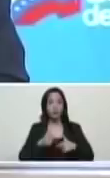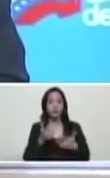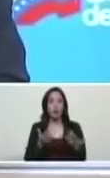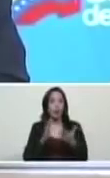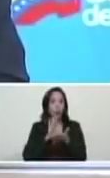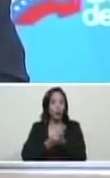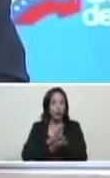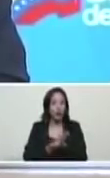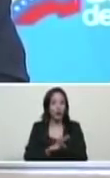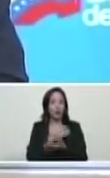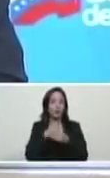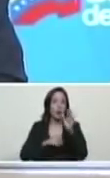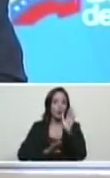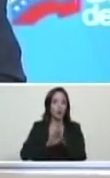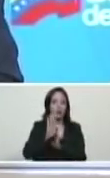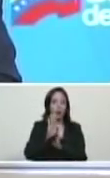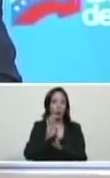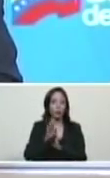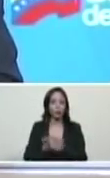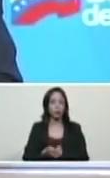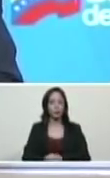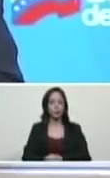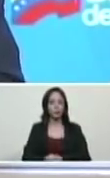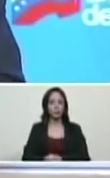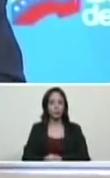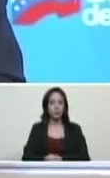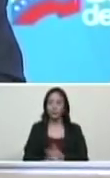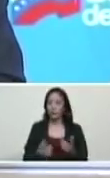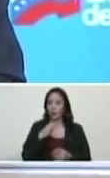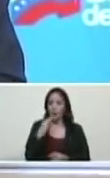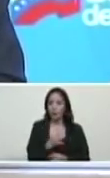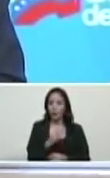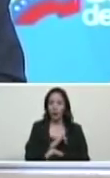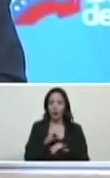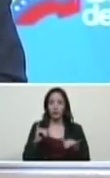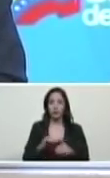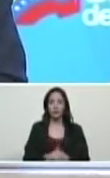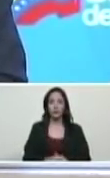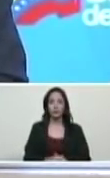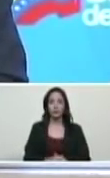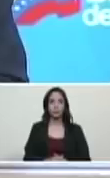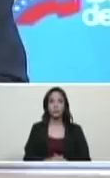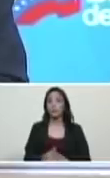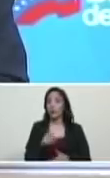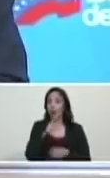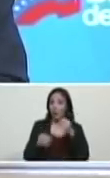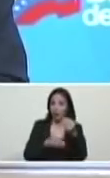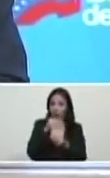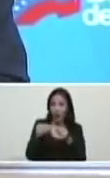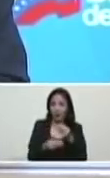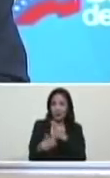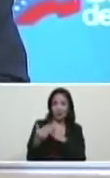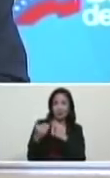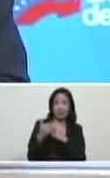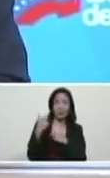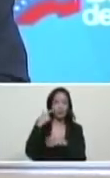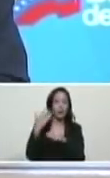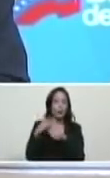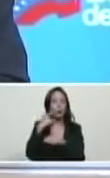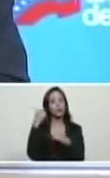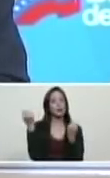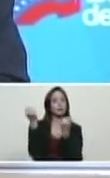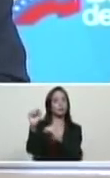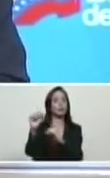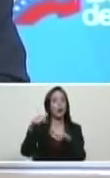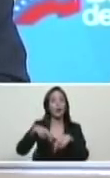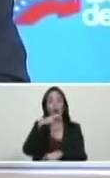estabilidad, el desarrollo, la prosperidad. Esa es la verdad. Hagan lo que hagan, digan lo que digan, tenemos